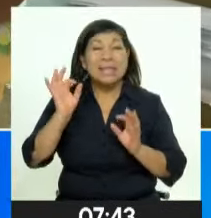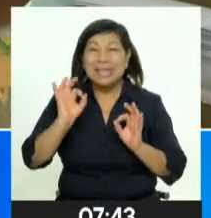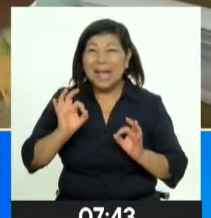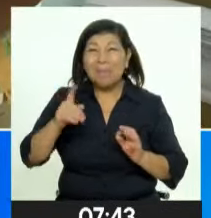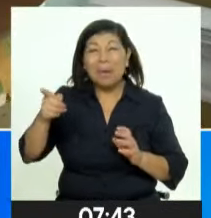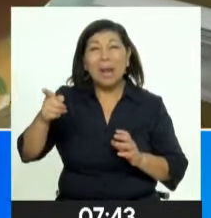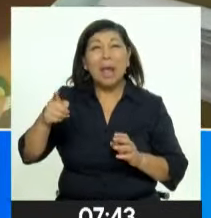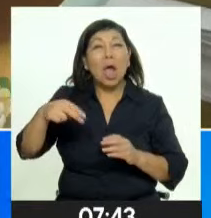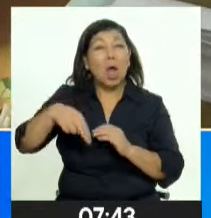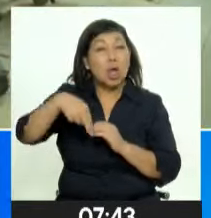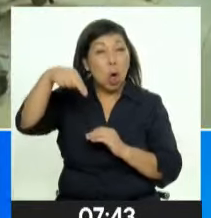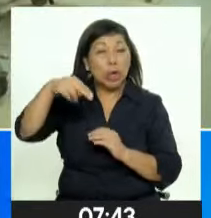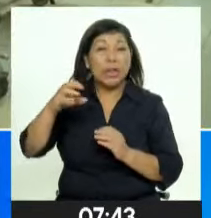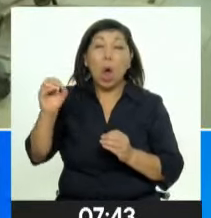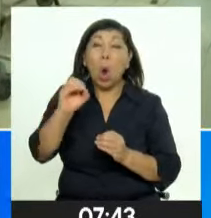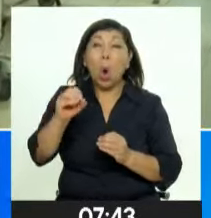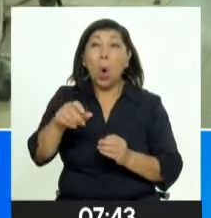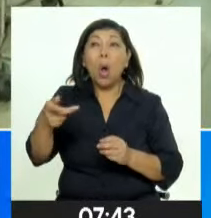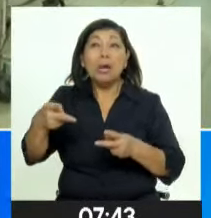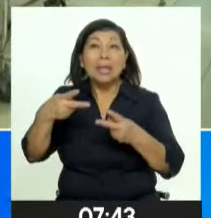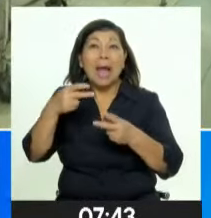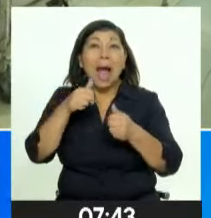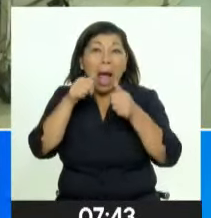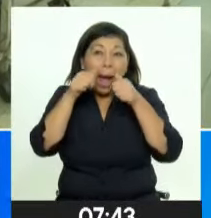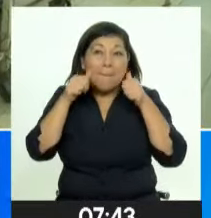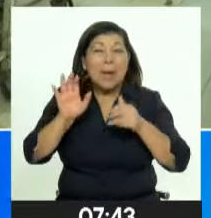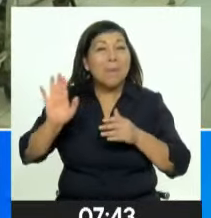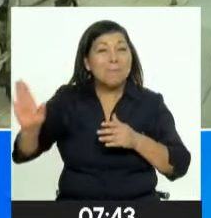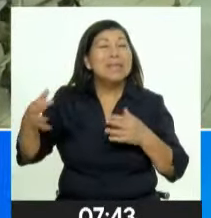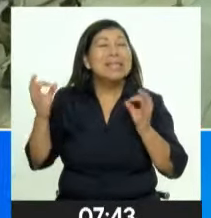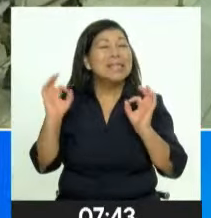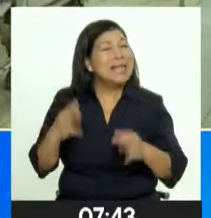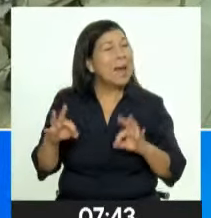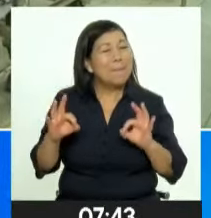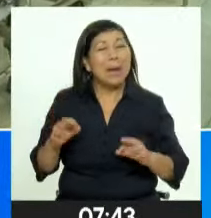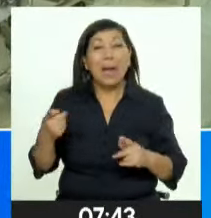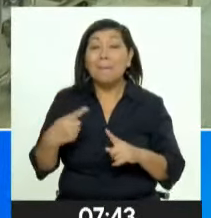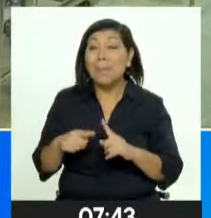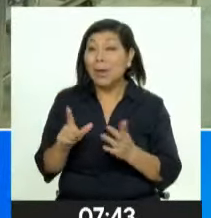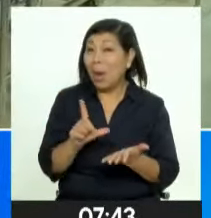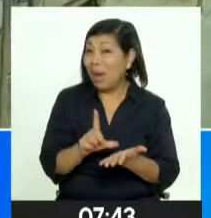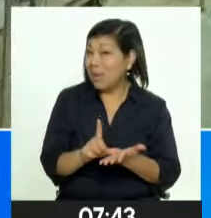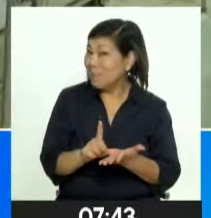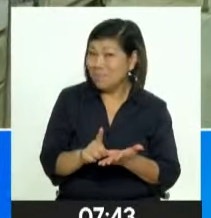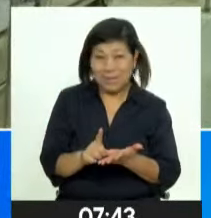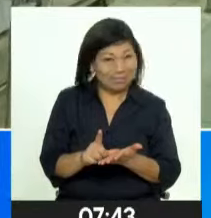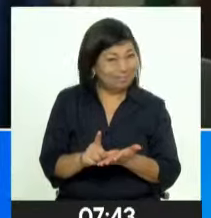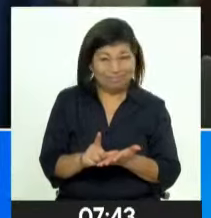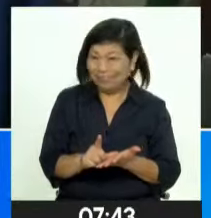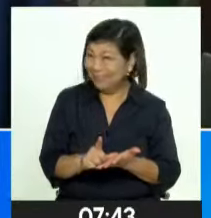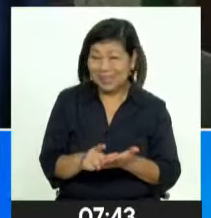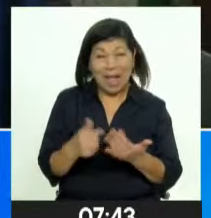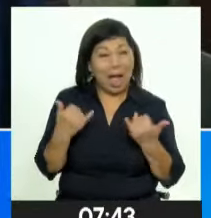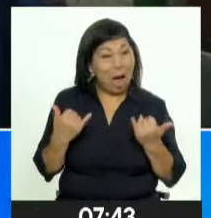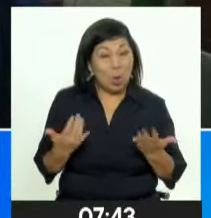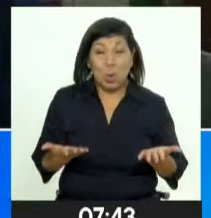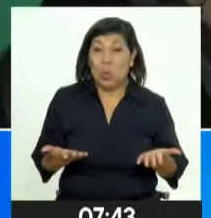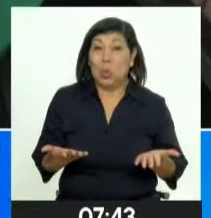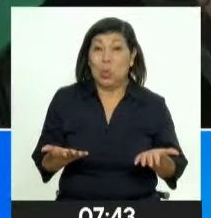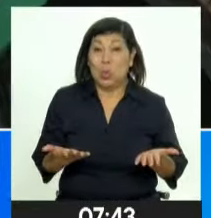dengue, pero el resto del país no, y son zonas relativamente nuevas. Para Lima, la extensión del dengue en estos momentos